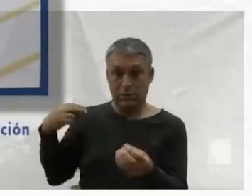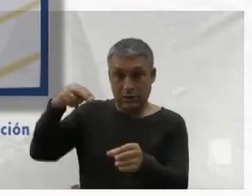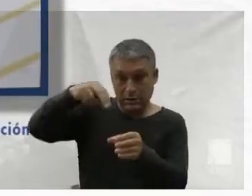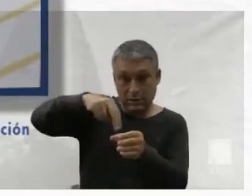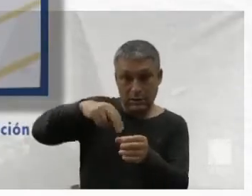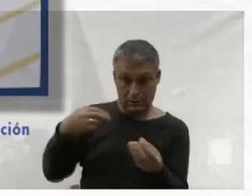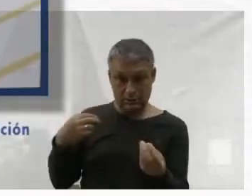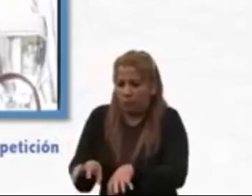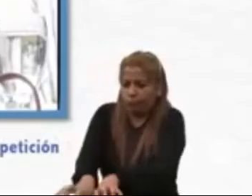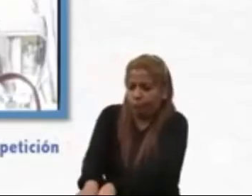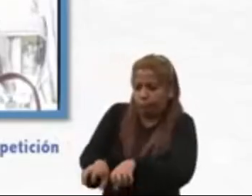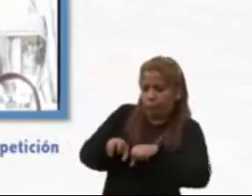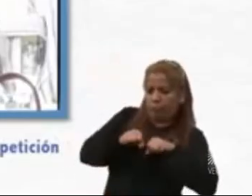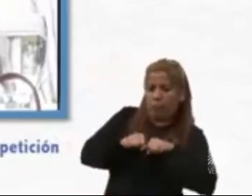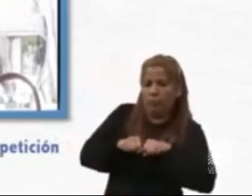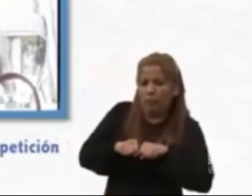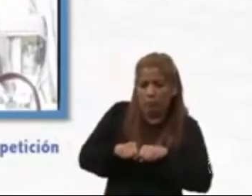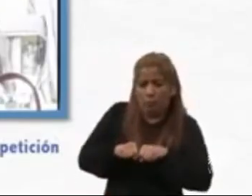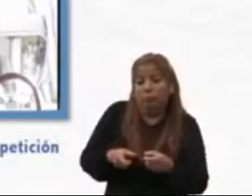continuidad y la no repetición.